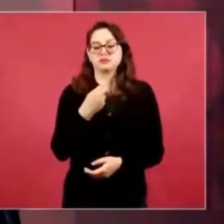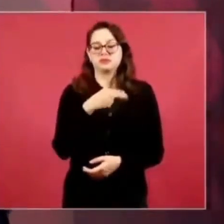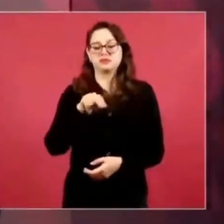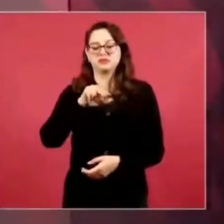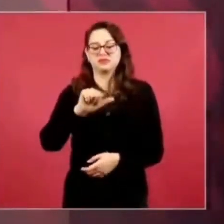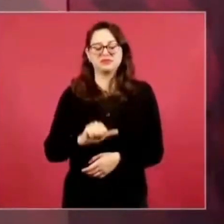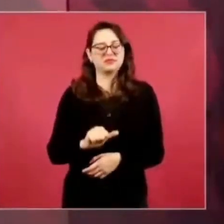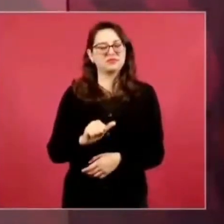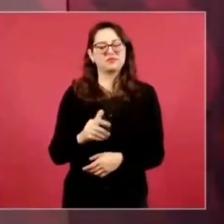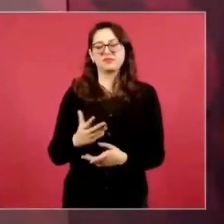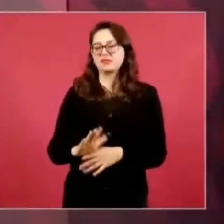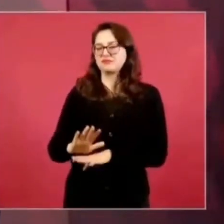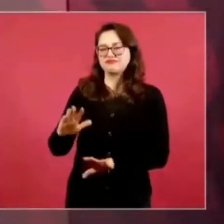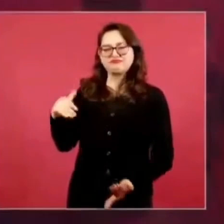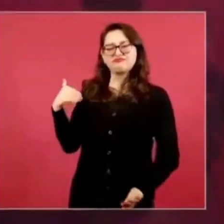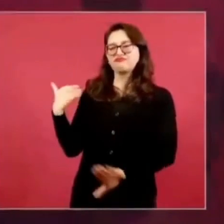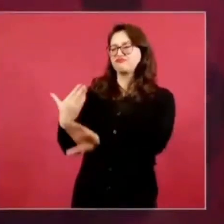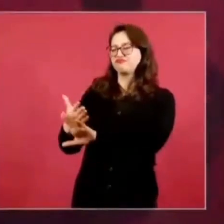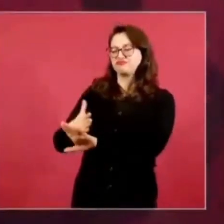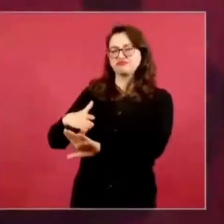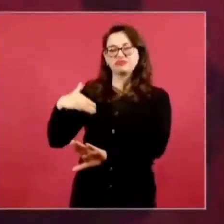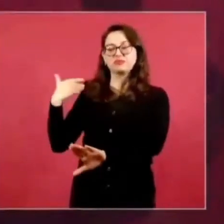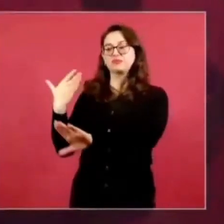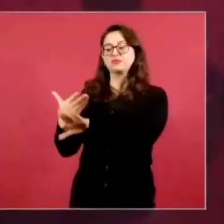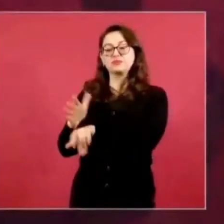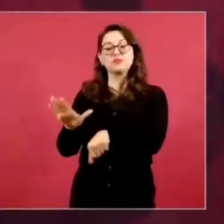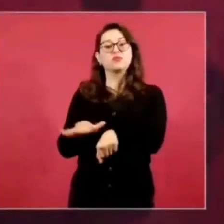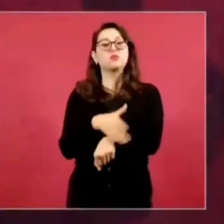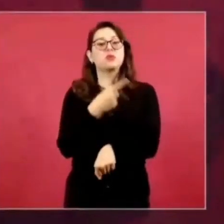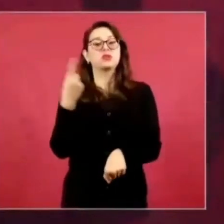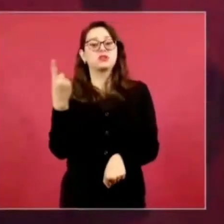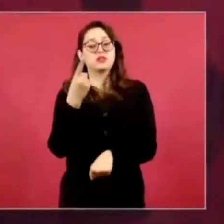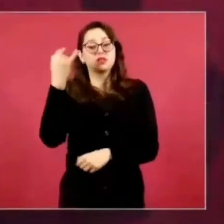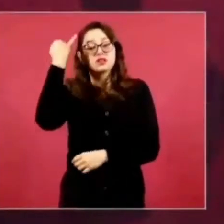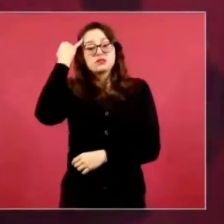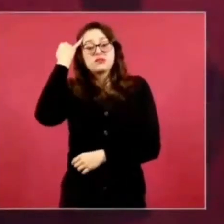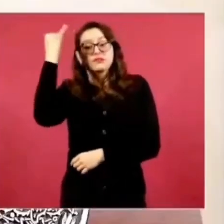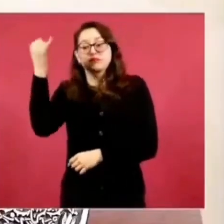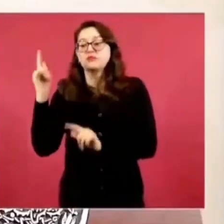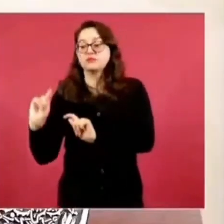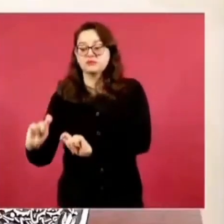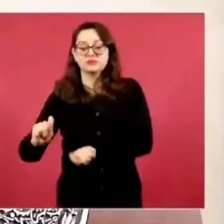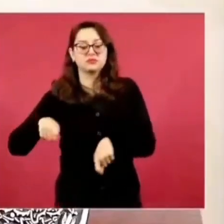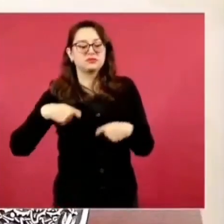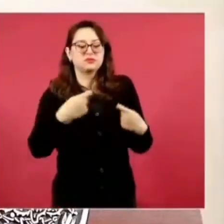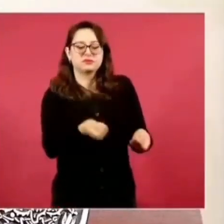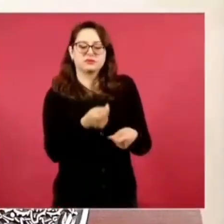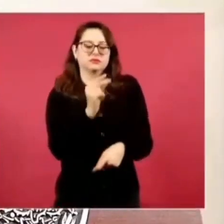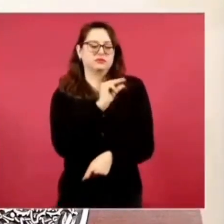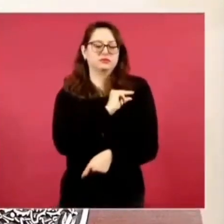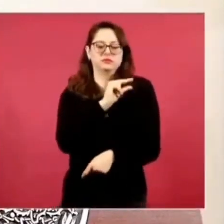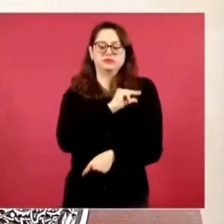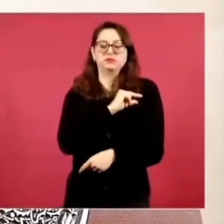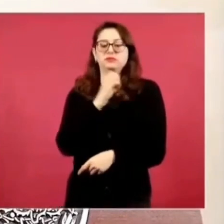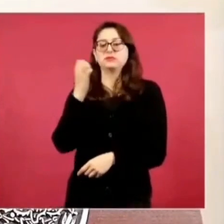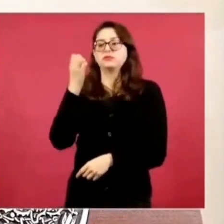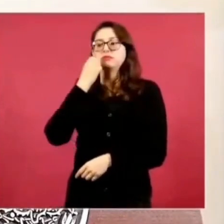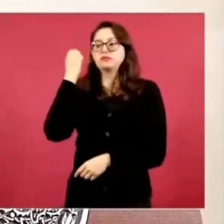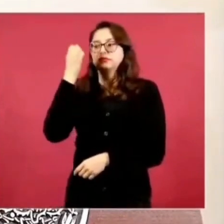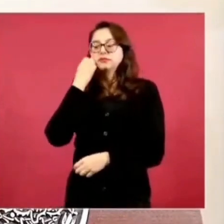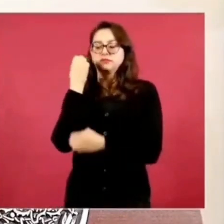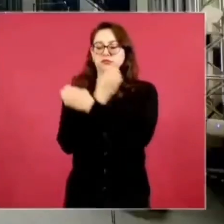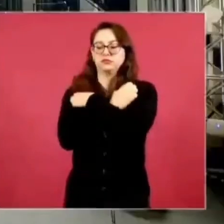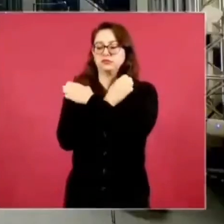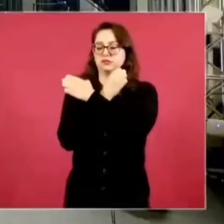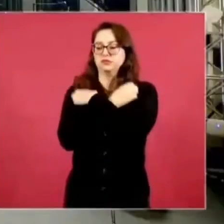que se pusiera al mercado la educación, como si fuese una mercancía. Él financió también la